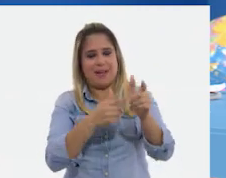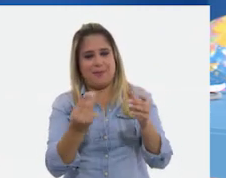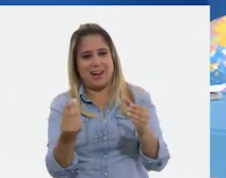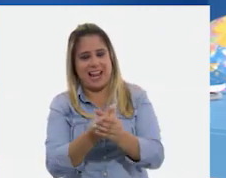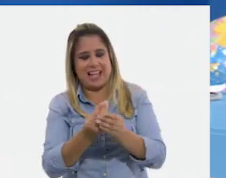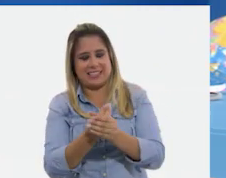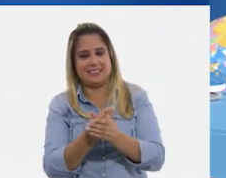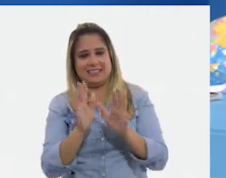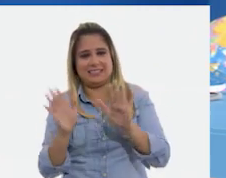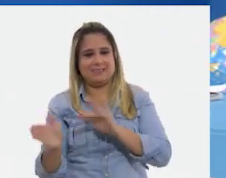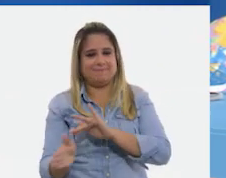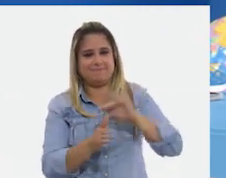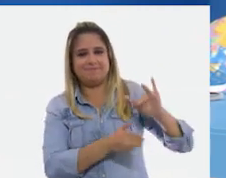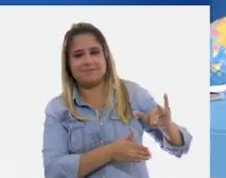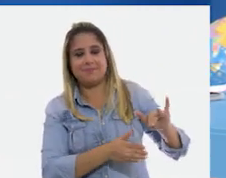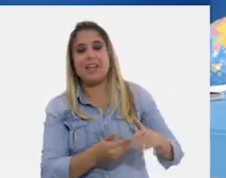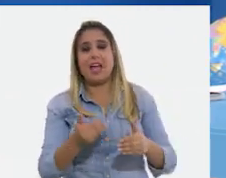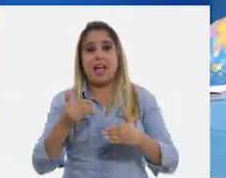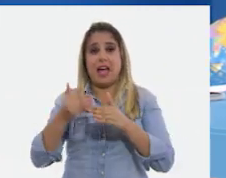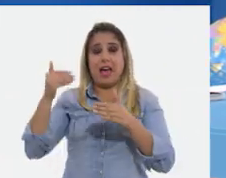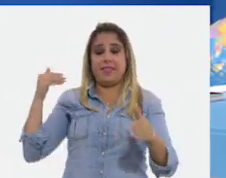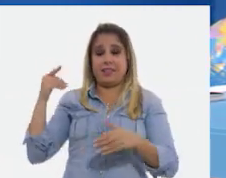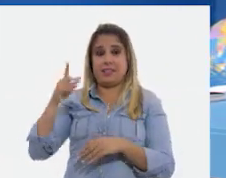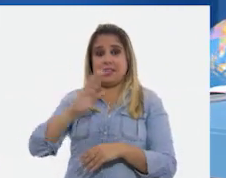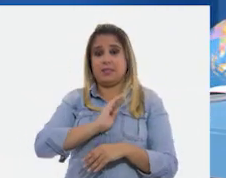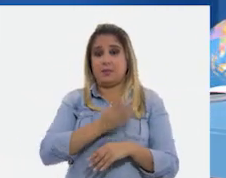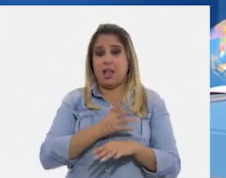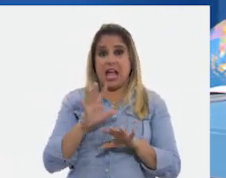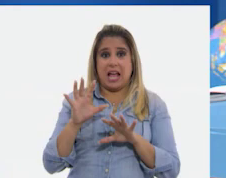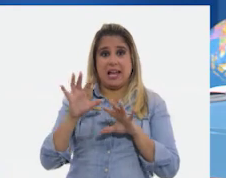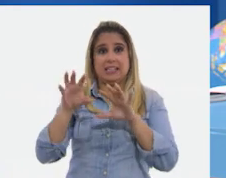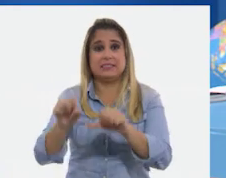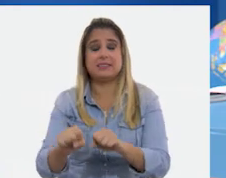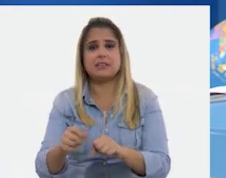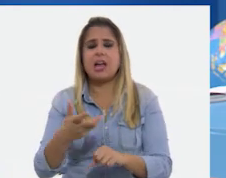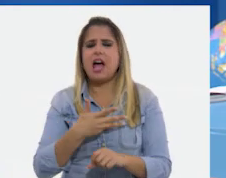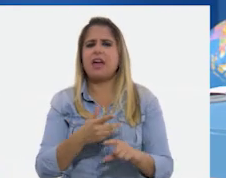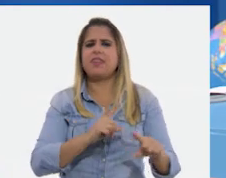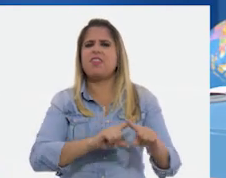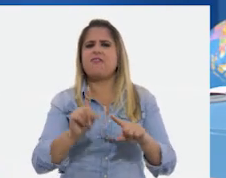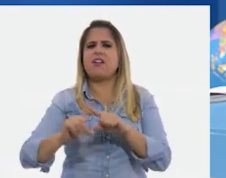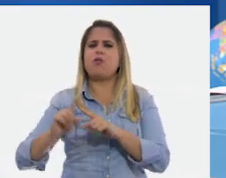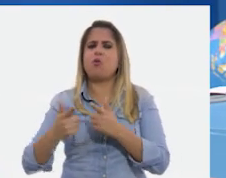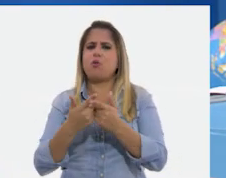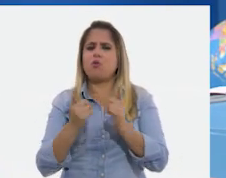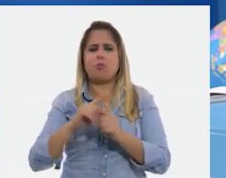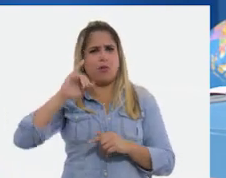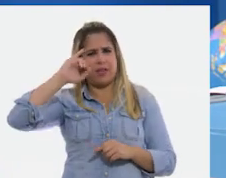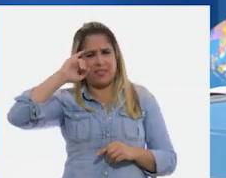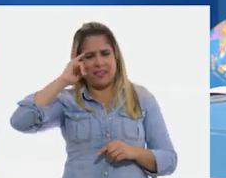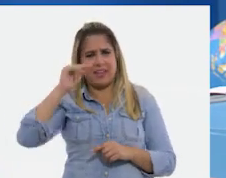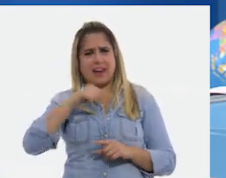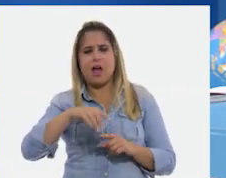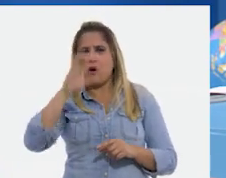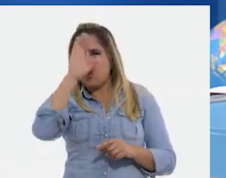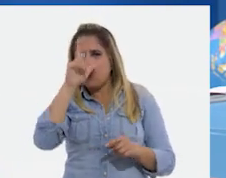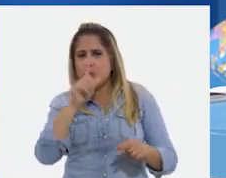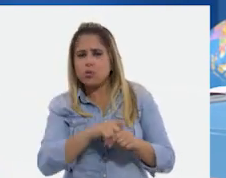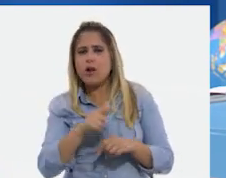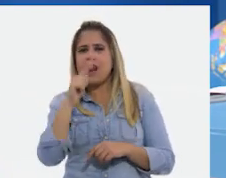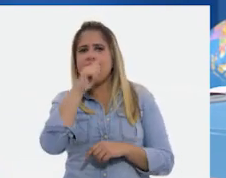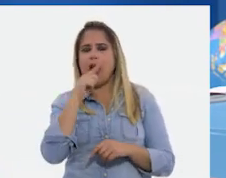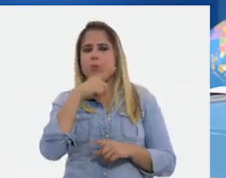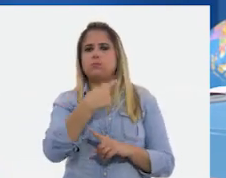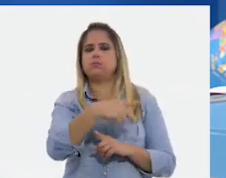Carlos. Antes de que llegaran los españoles, existían en México diferentes grupos indígenas con cultura y